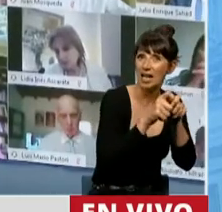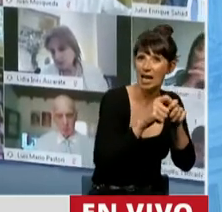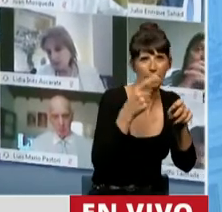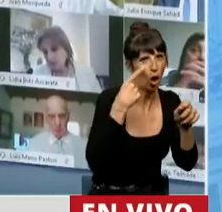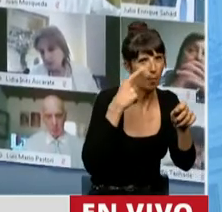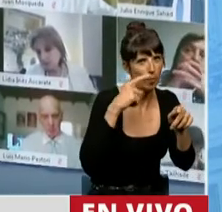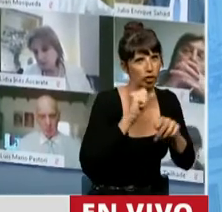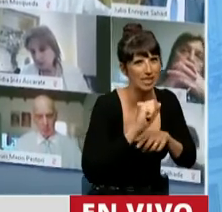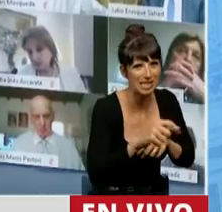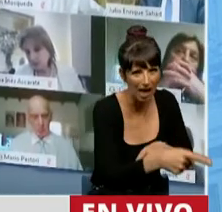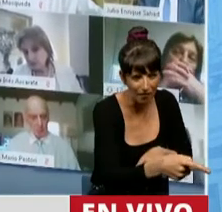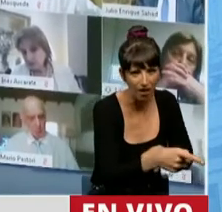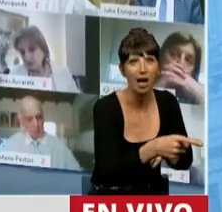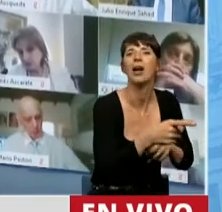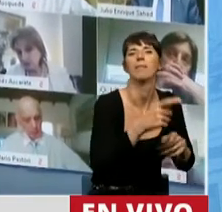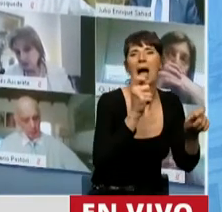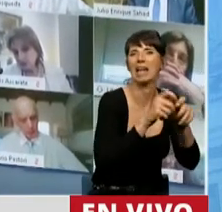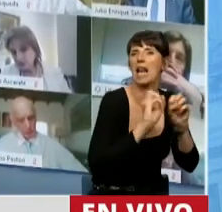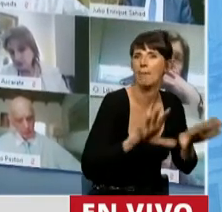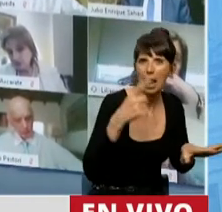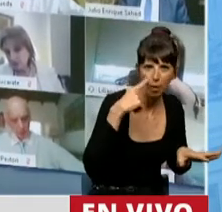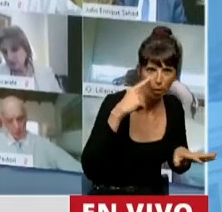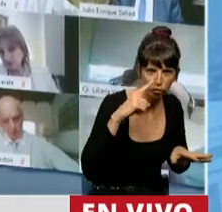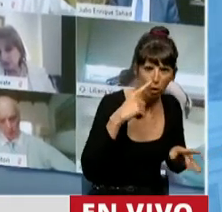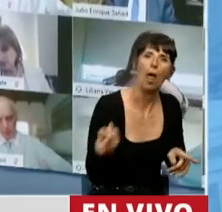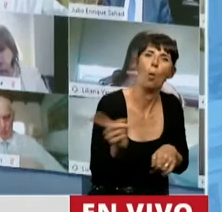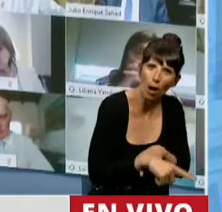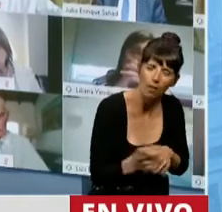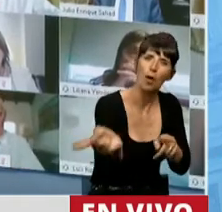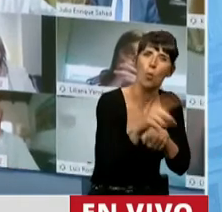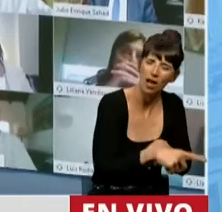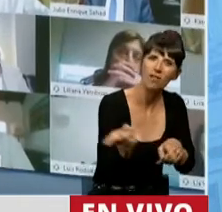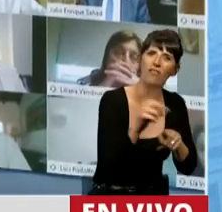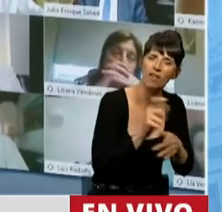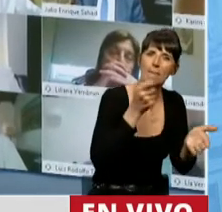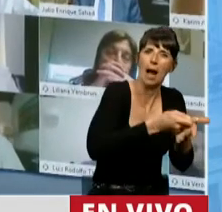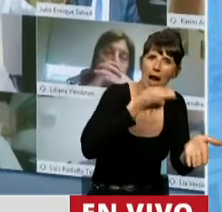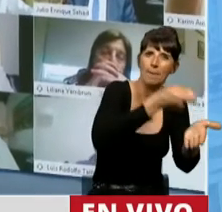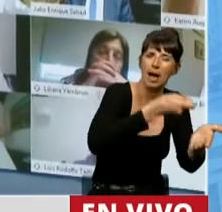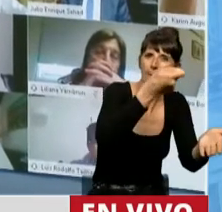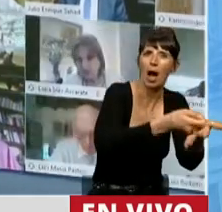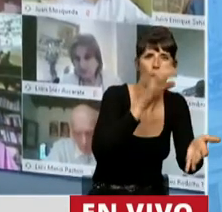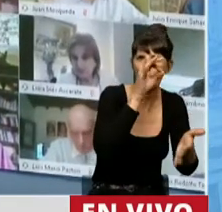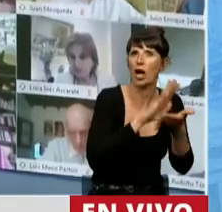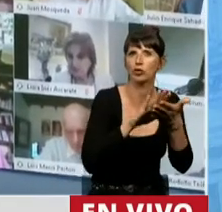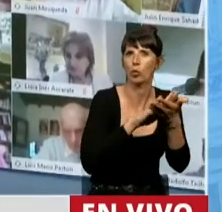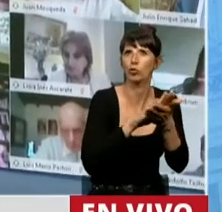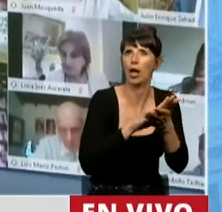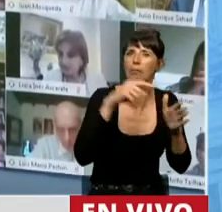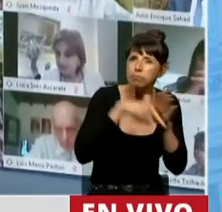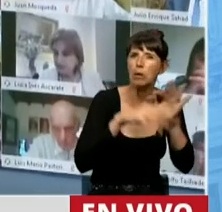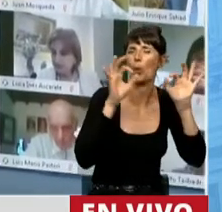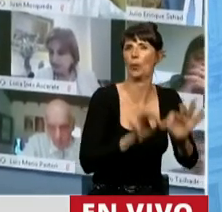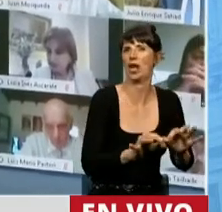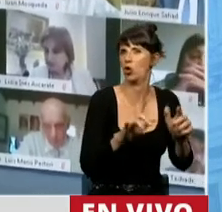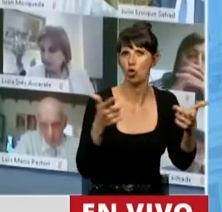peor para que tengas que volver a llevar el auto una y otra vez, pagar y pagar y nunca solucionar verdaderamente el problema.